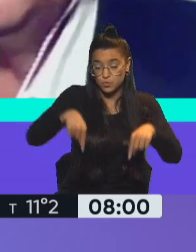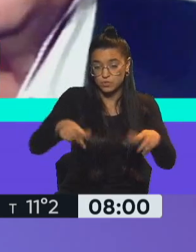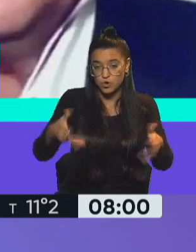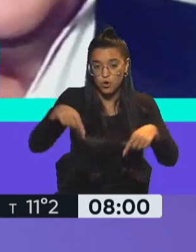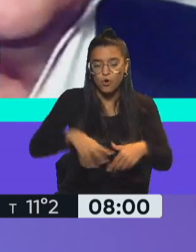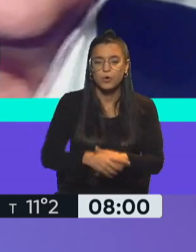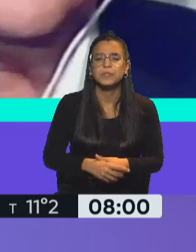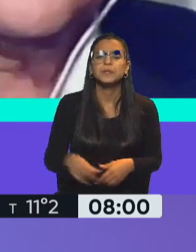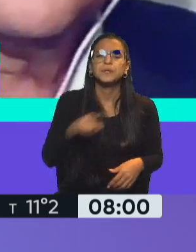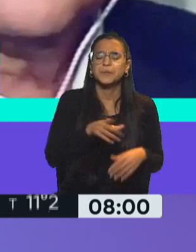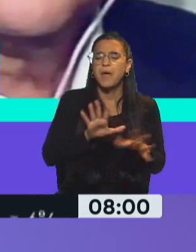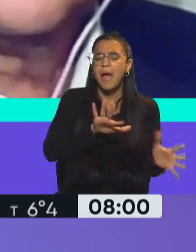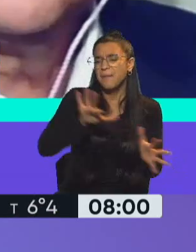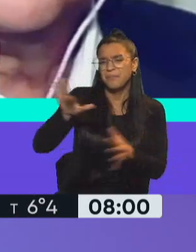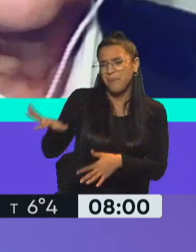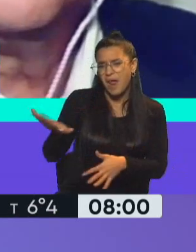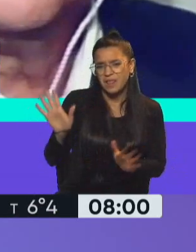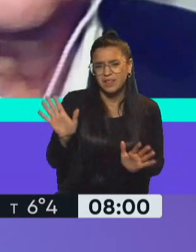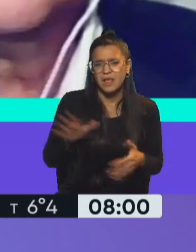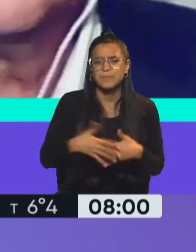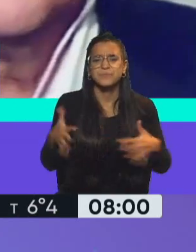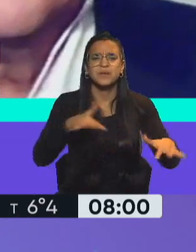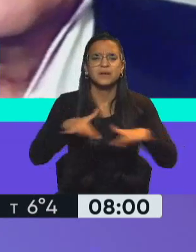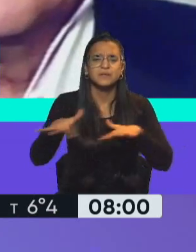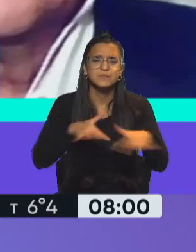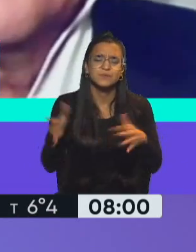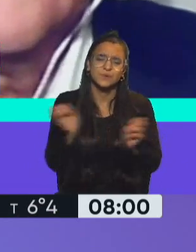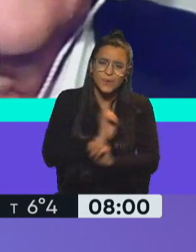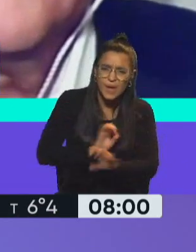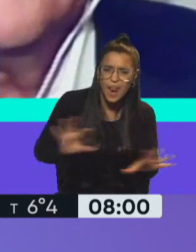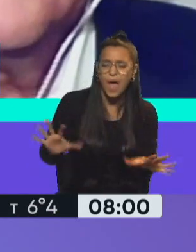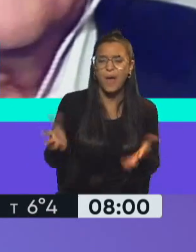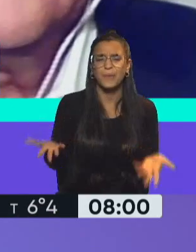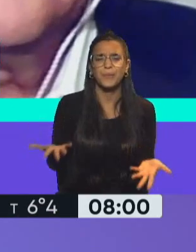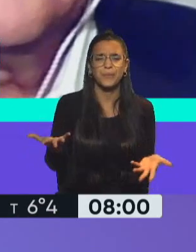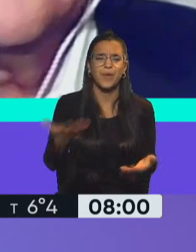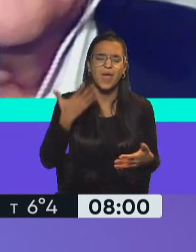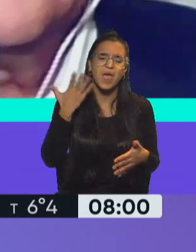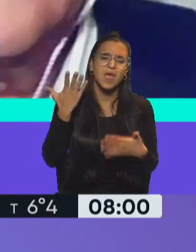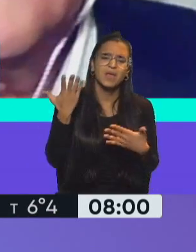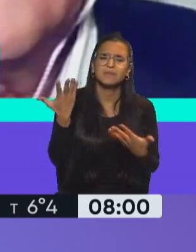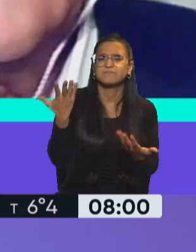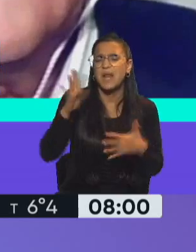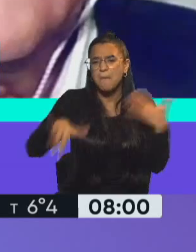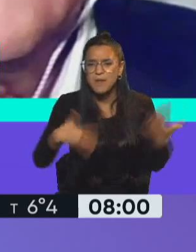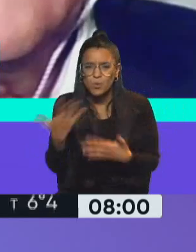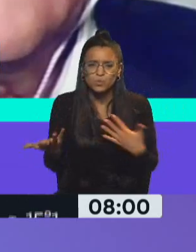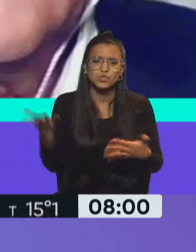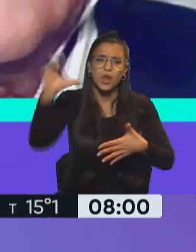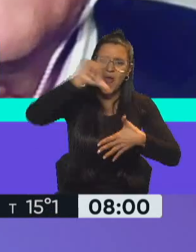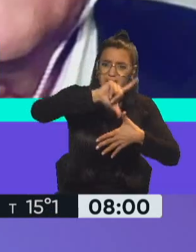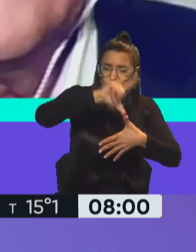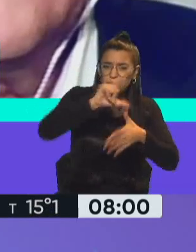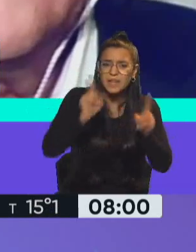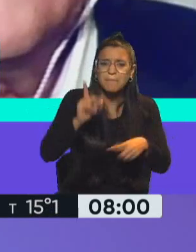Ahora, Basteiro, al margen de esta situación tan grave, obviamente de mucha repercusión en Latinoamérica, hay muchas